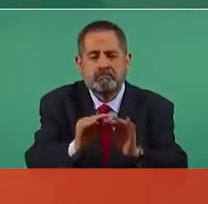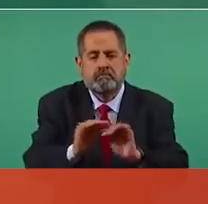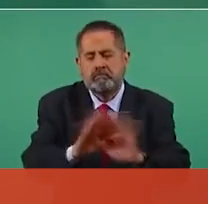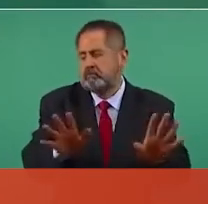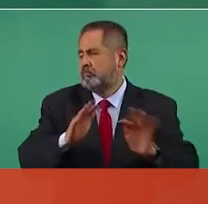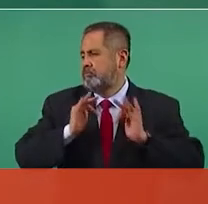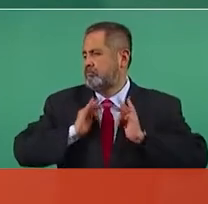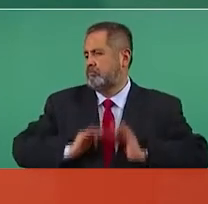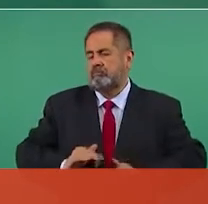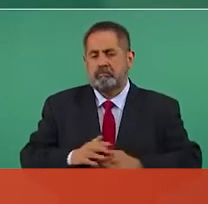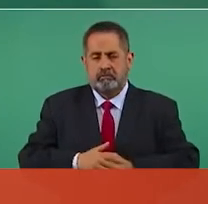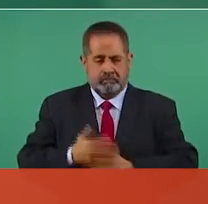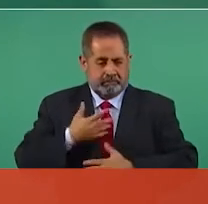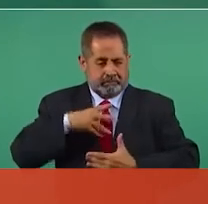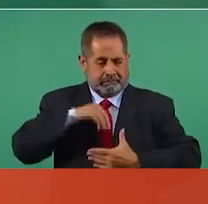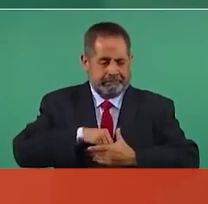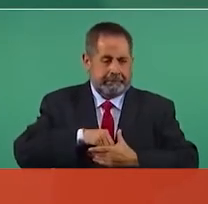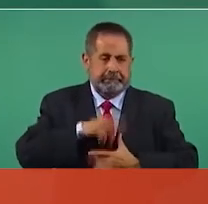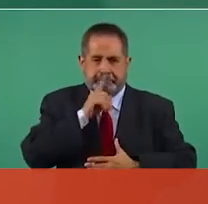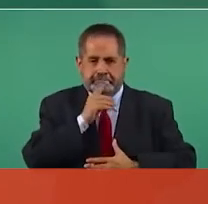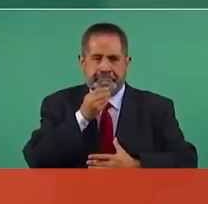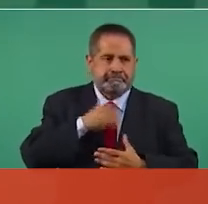Porque siempre digo lo que pienso.